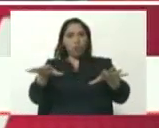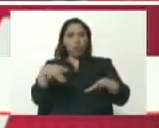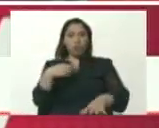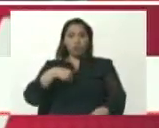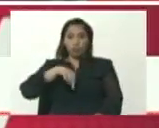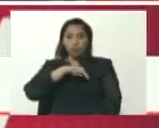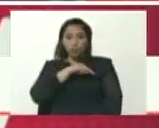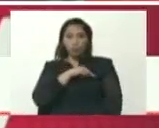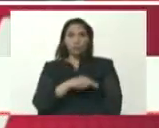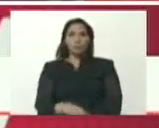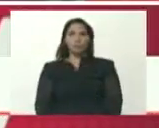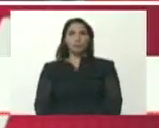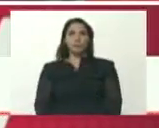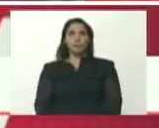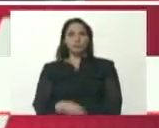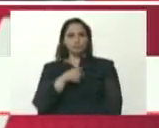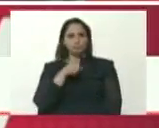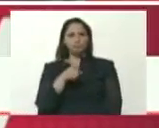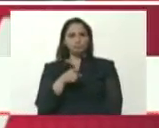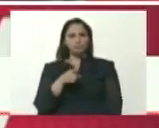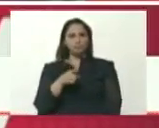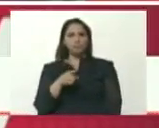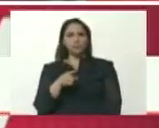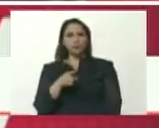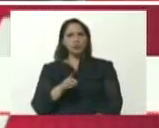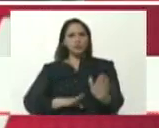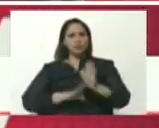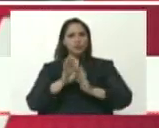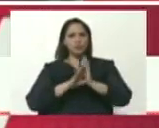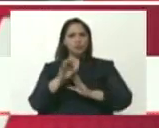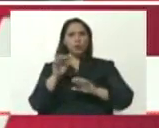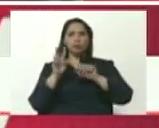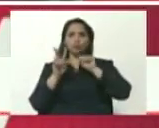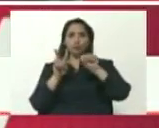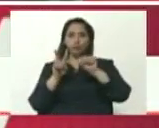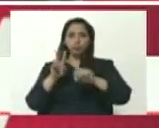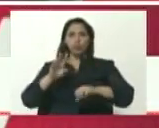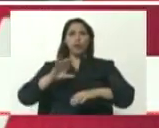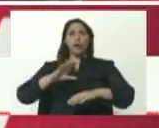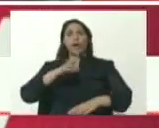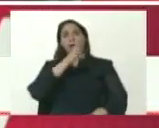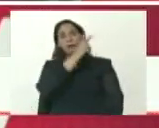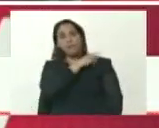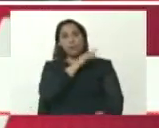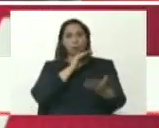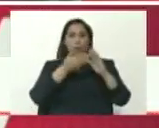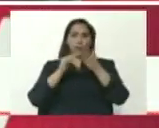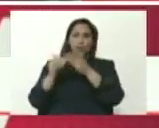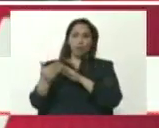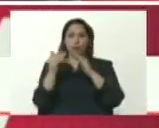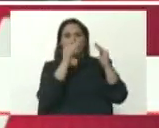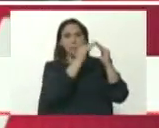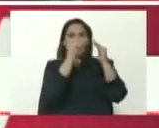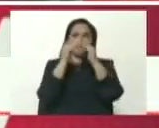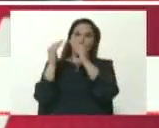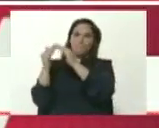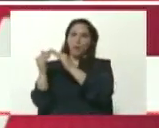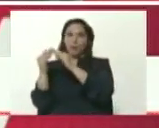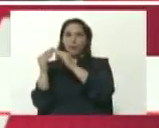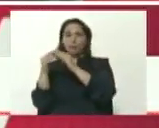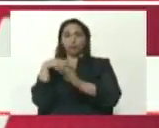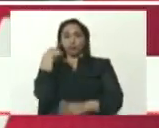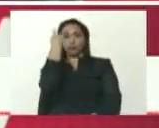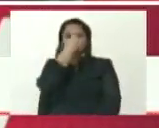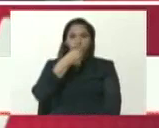Nosotros con esas avanzadas de Somos Venezuela, con los jefes de comunidades, casa a casa, cara a